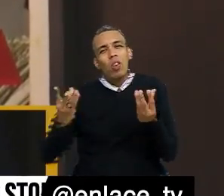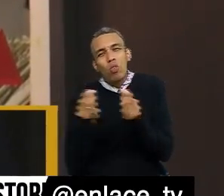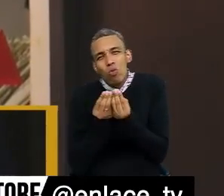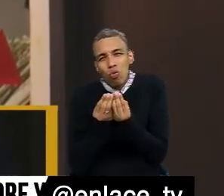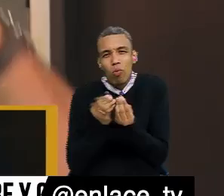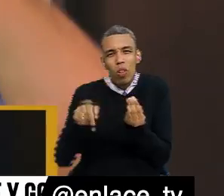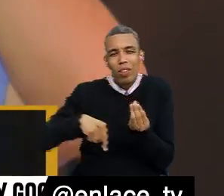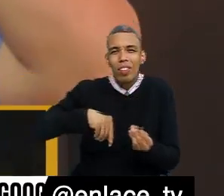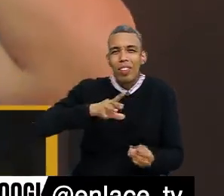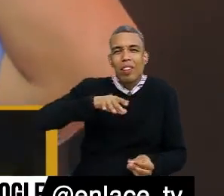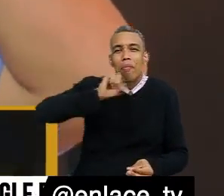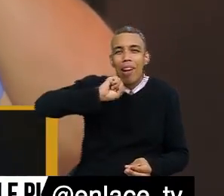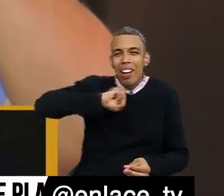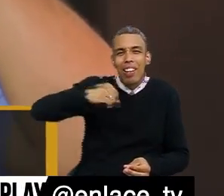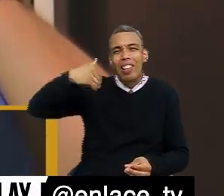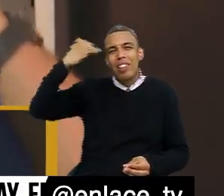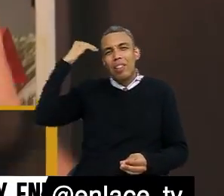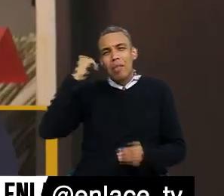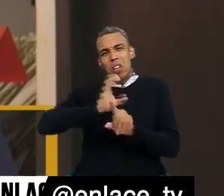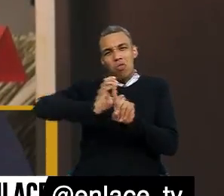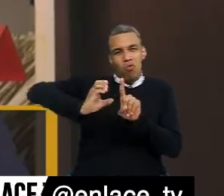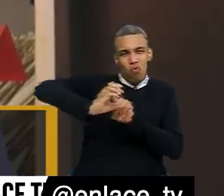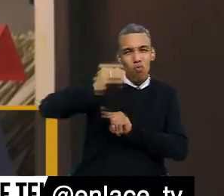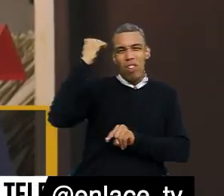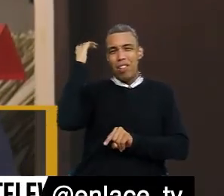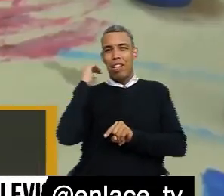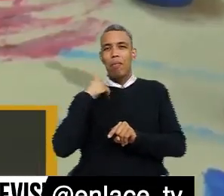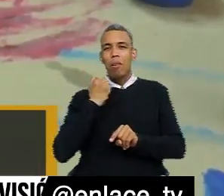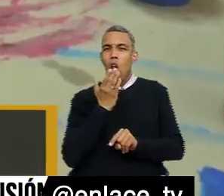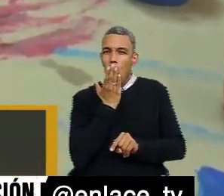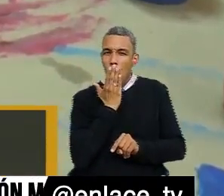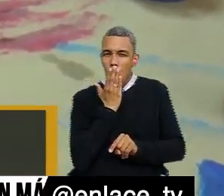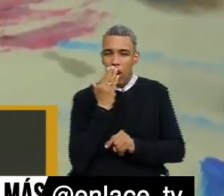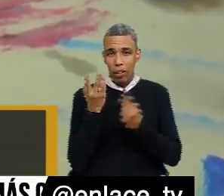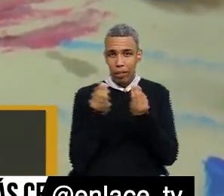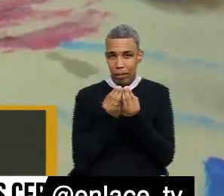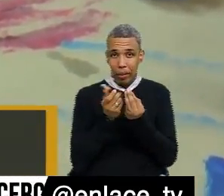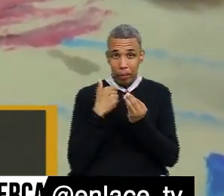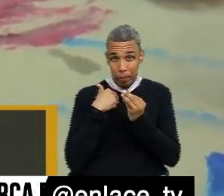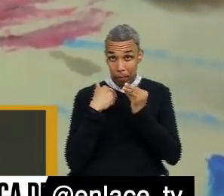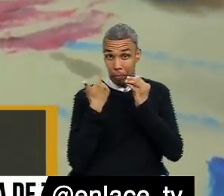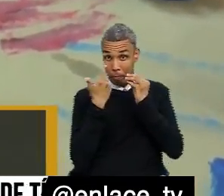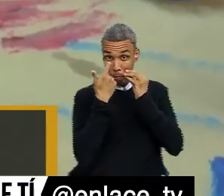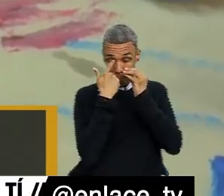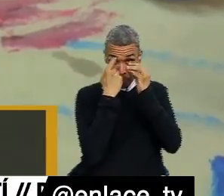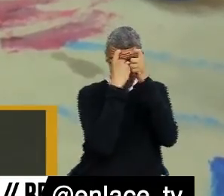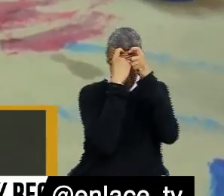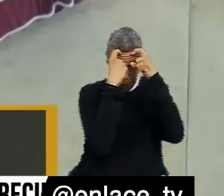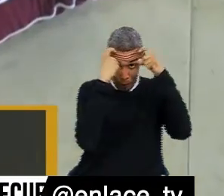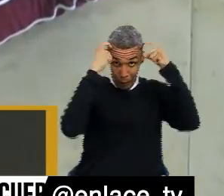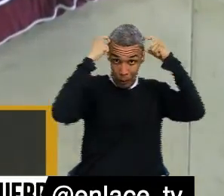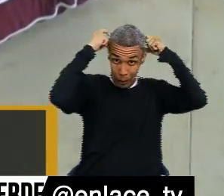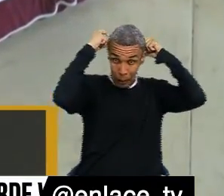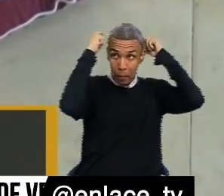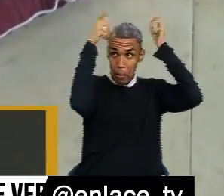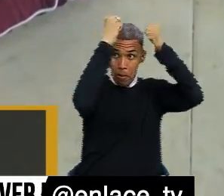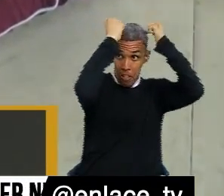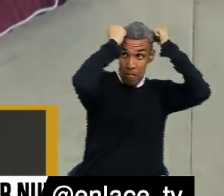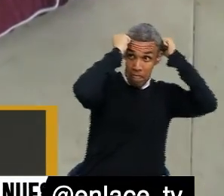época. Estamos construyendo lo que se ubicaban en las cabezas, en los brazos. Vamos a estar consiguiendo las pintucaritas para